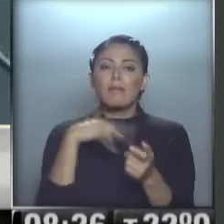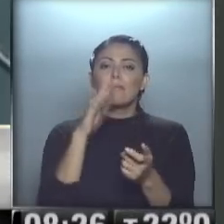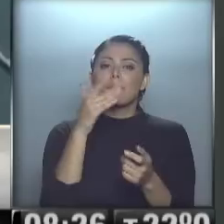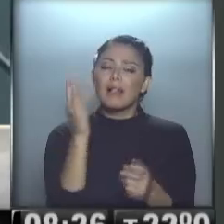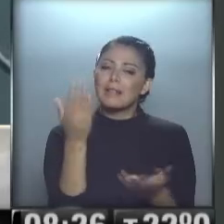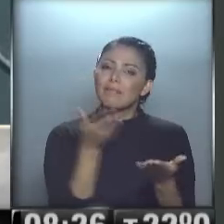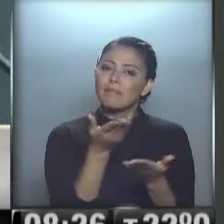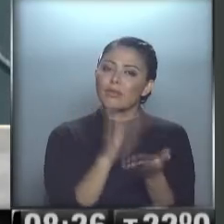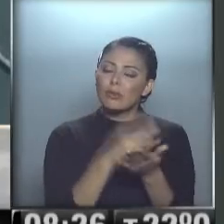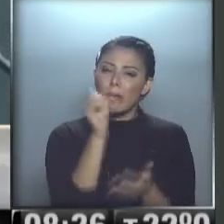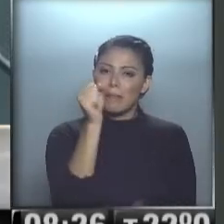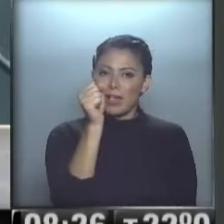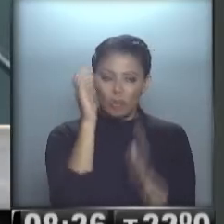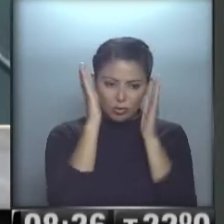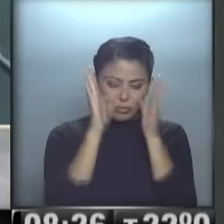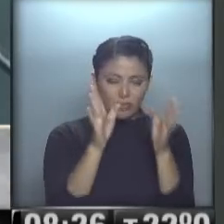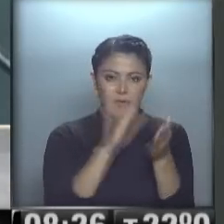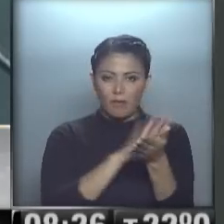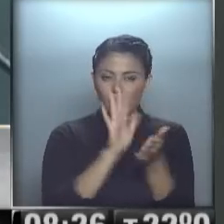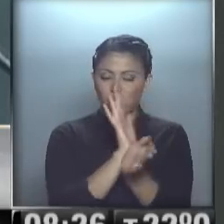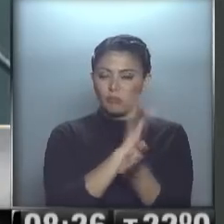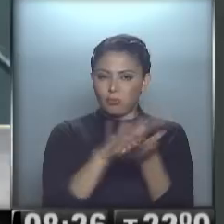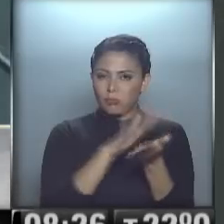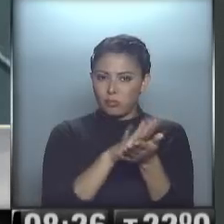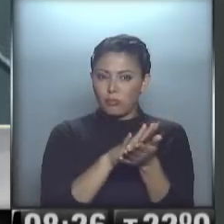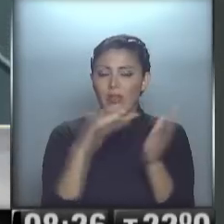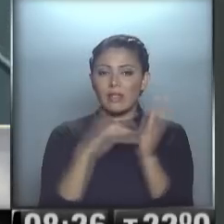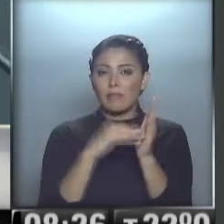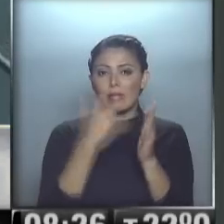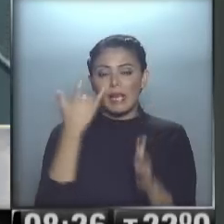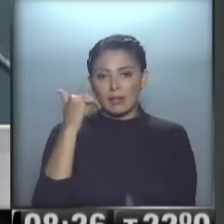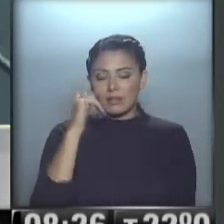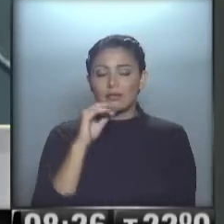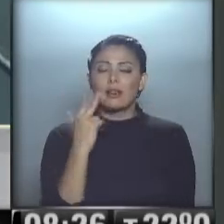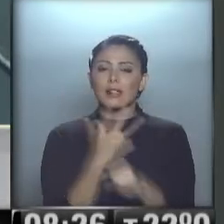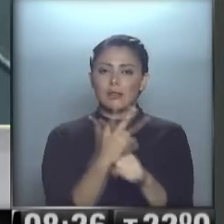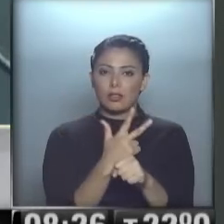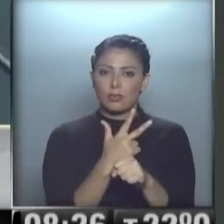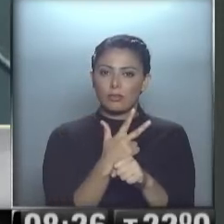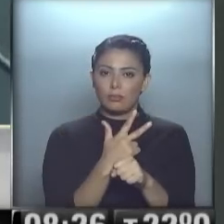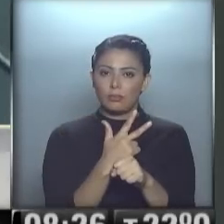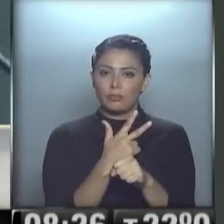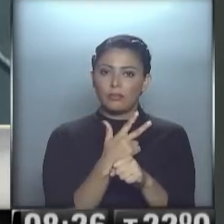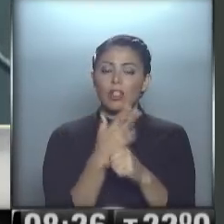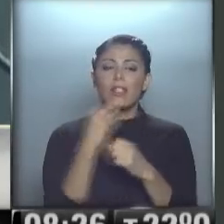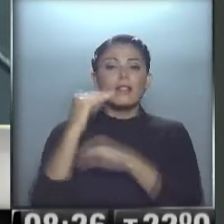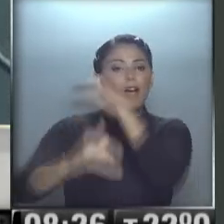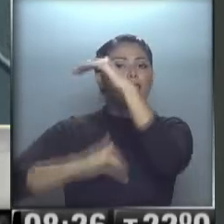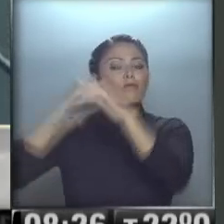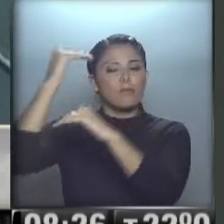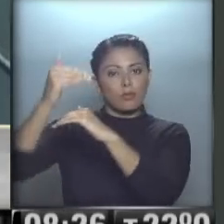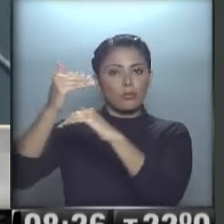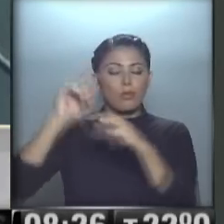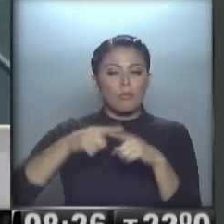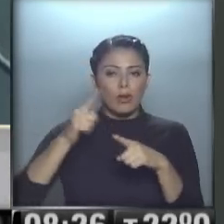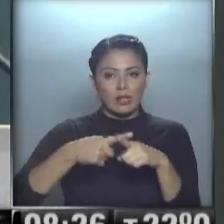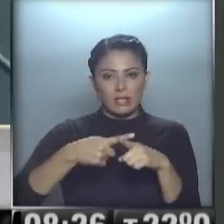pesos Mediante los estímulos vía tasa de interés en tercer lugar mediante la evolución desde el punto de vista de la